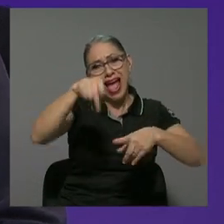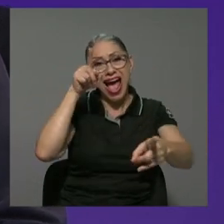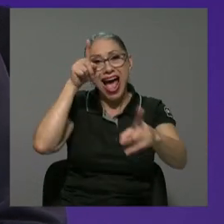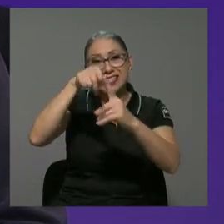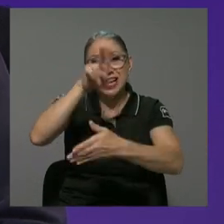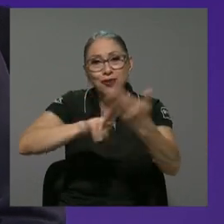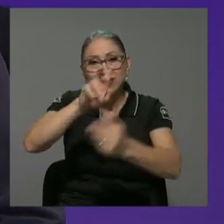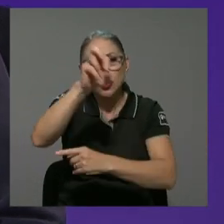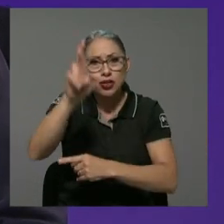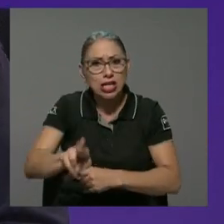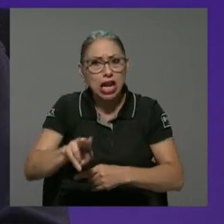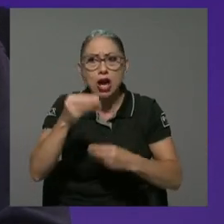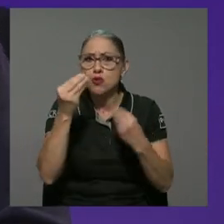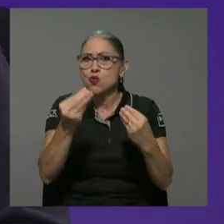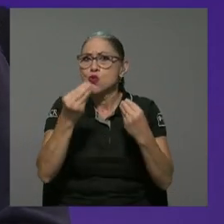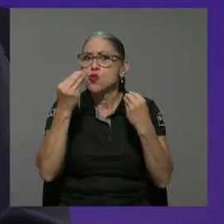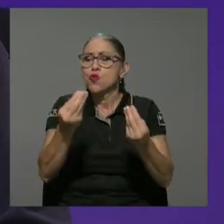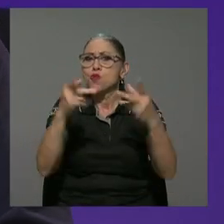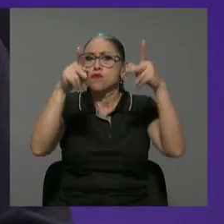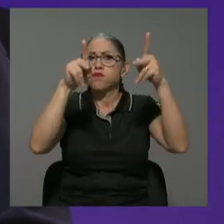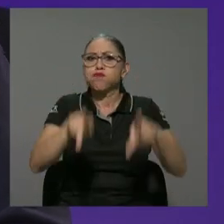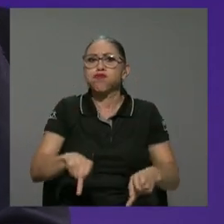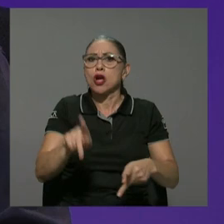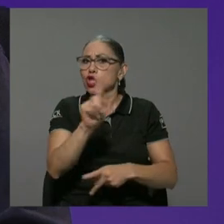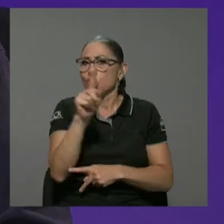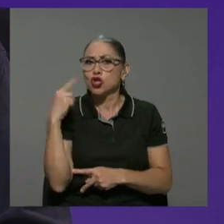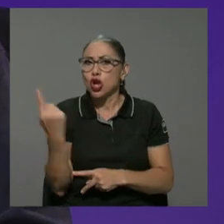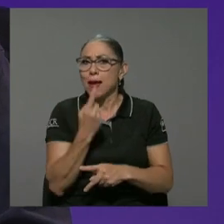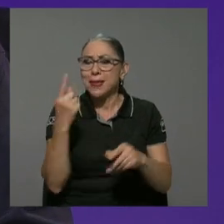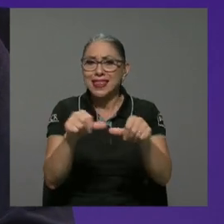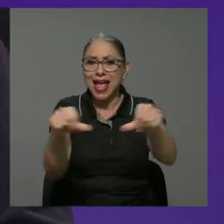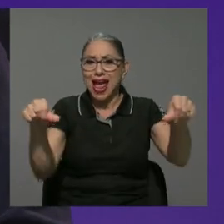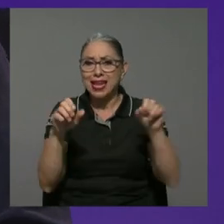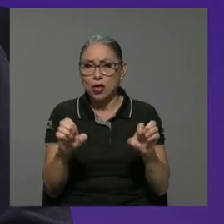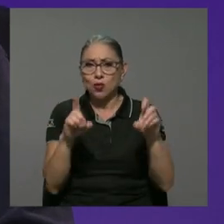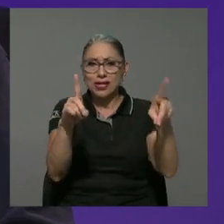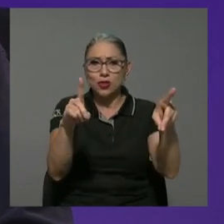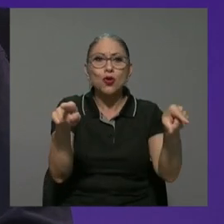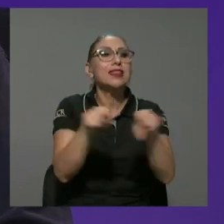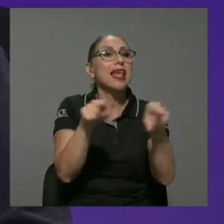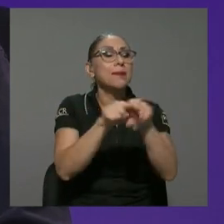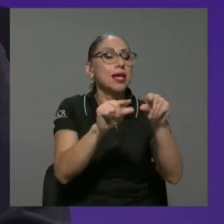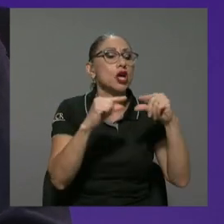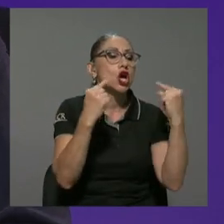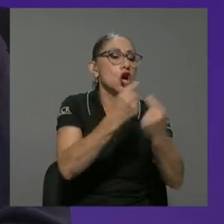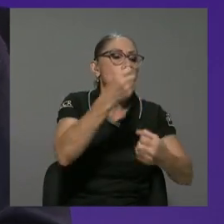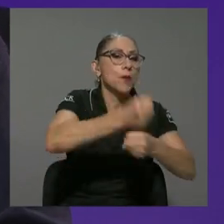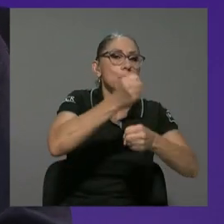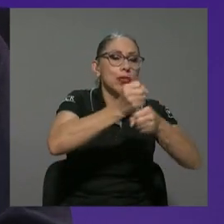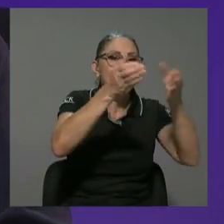sector educación, es decir, también hay otros sindicatos, hay otras organizaciones y hay muchísima gente.